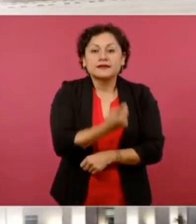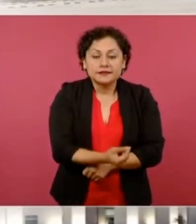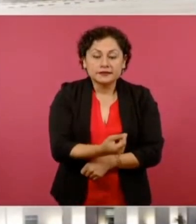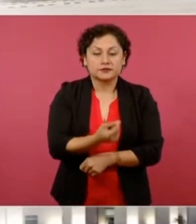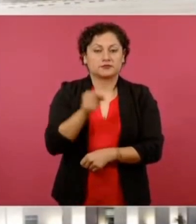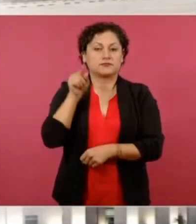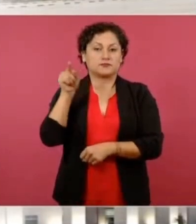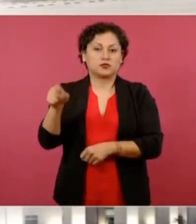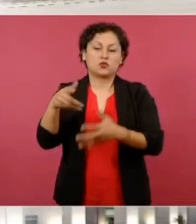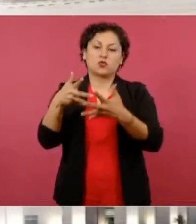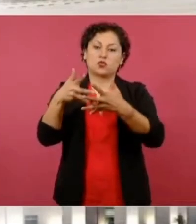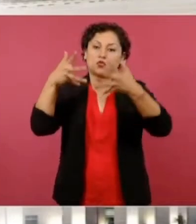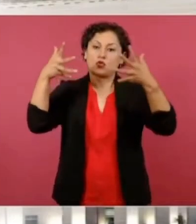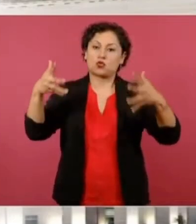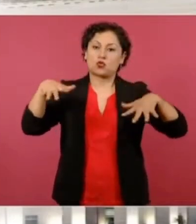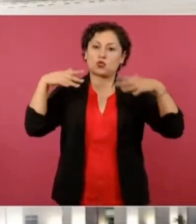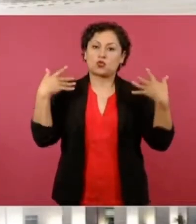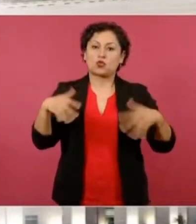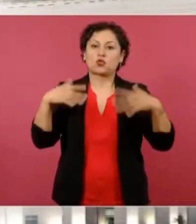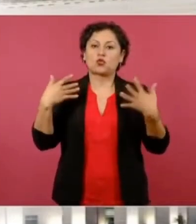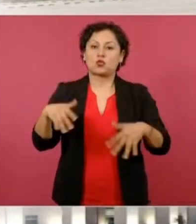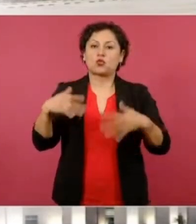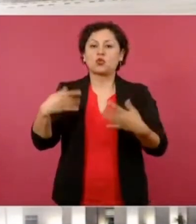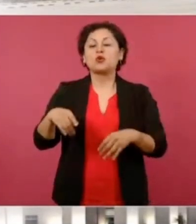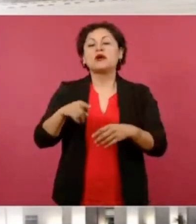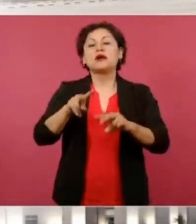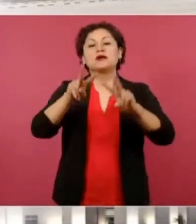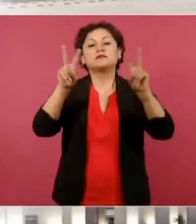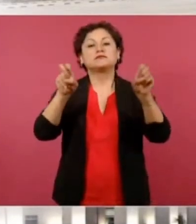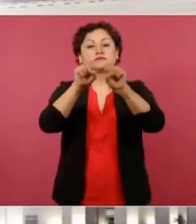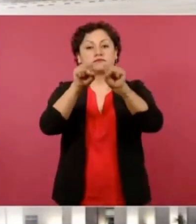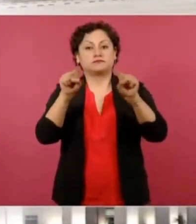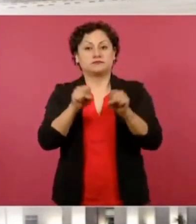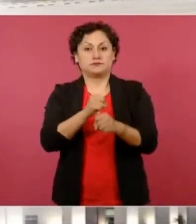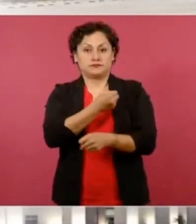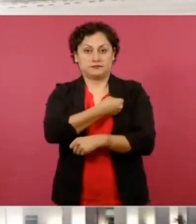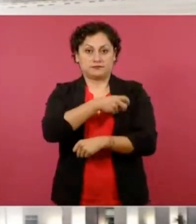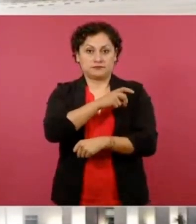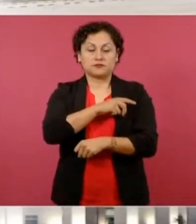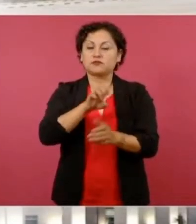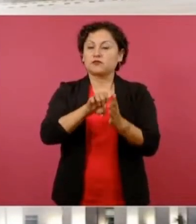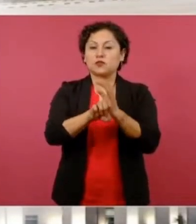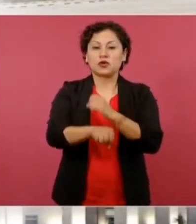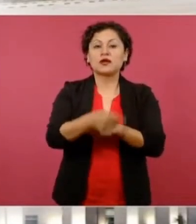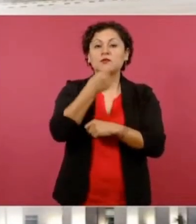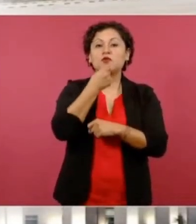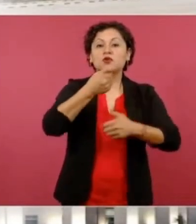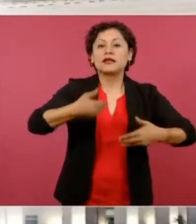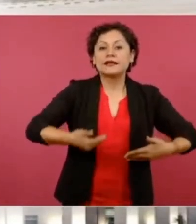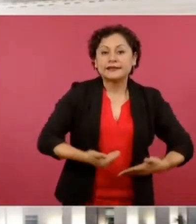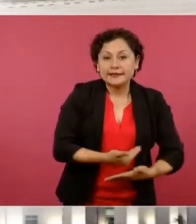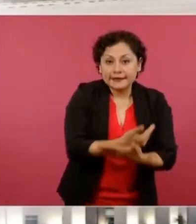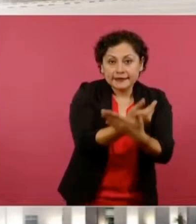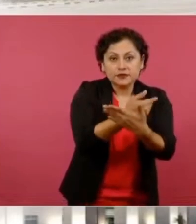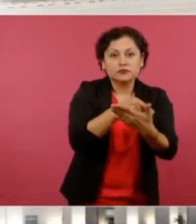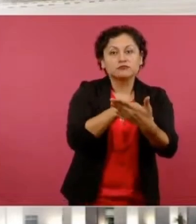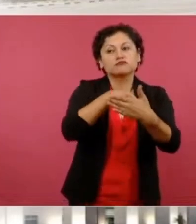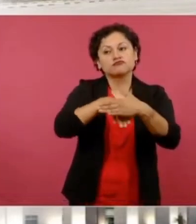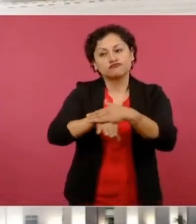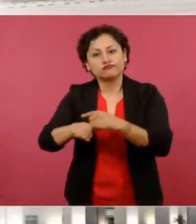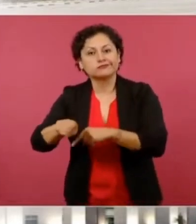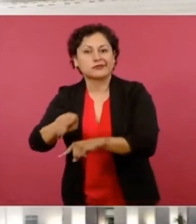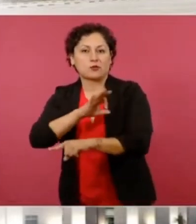estas dos poblaciones prioritarias para los sistemas de salud, los recién nacidos, los niños y las mujeres